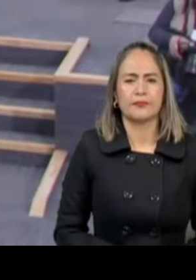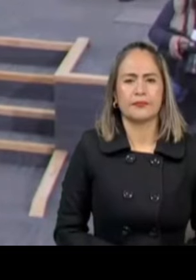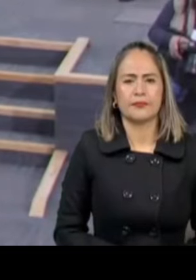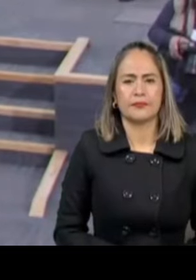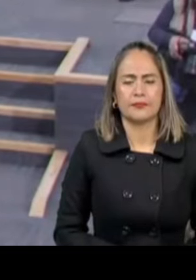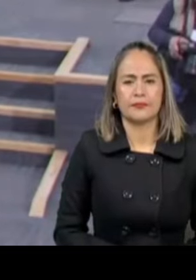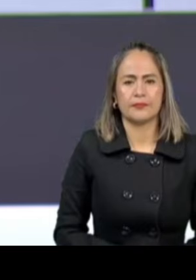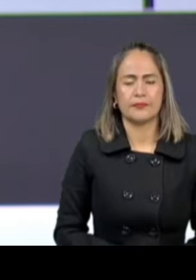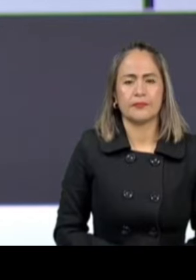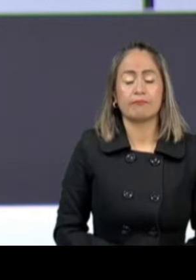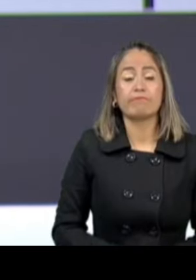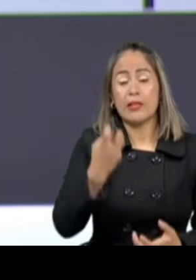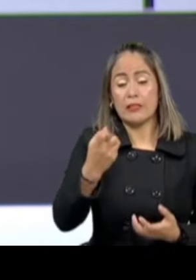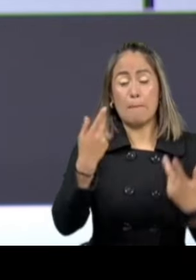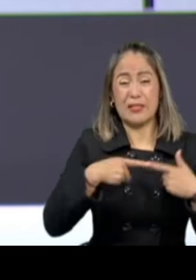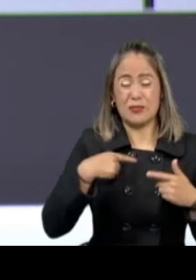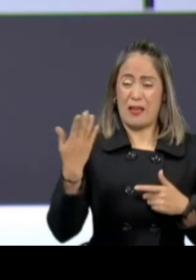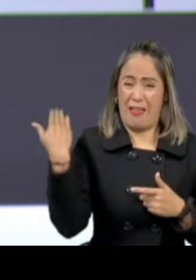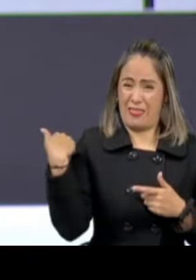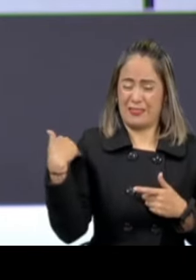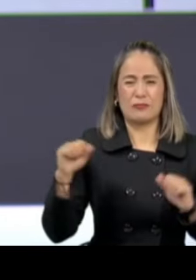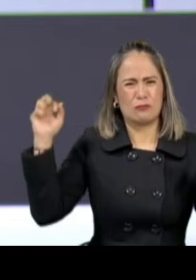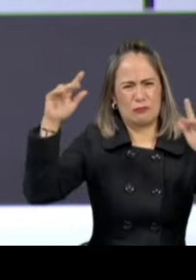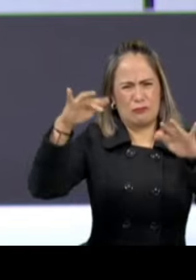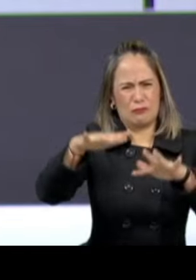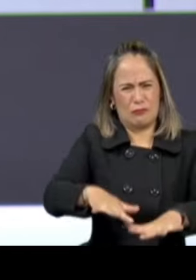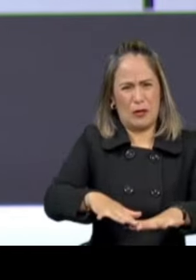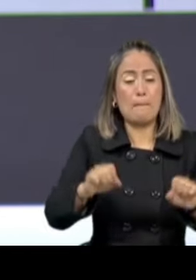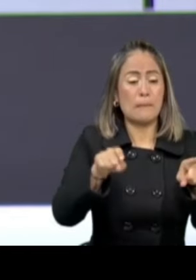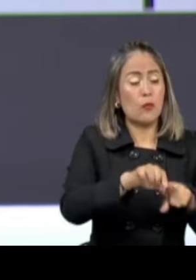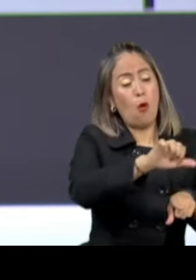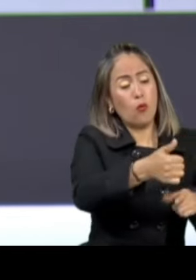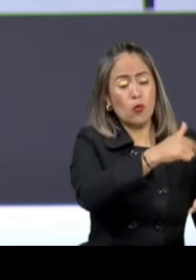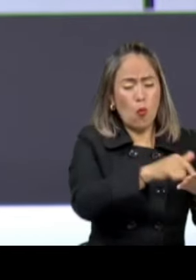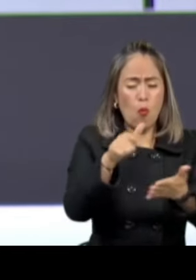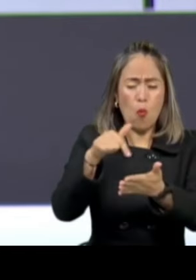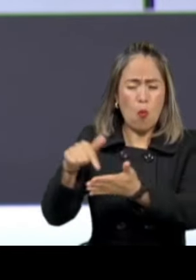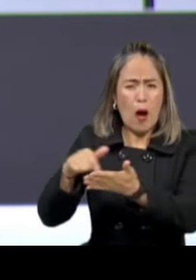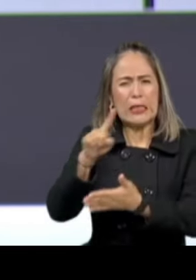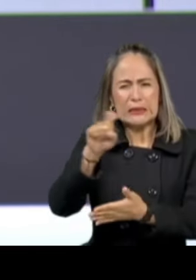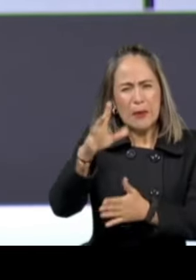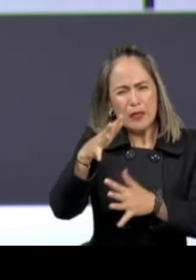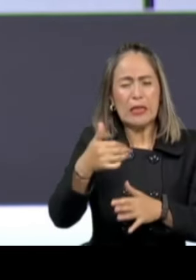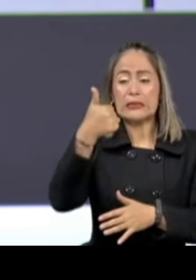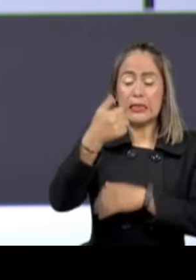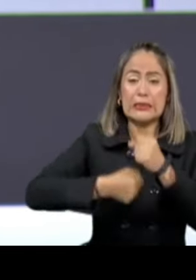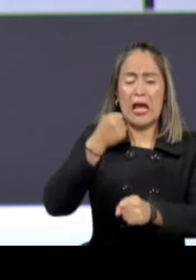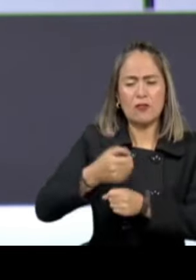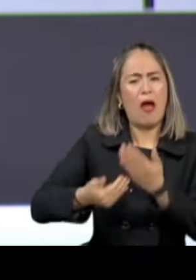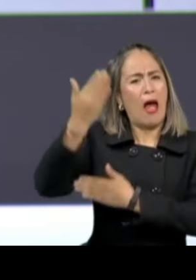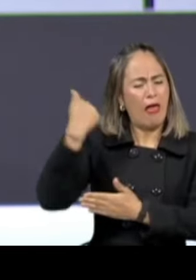Francisco en esa multitud del zócalo y de más de 100 plazas públicas había personas que hace 6 años decidieron